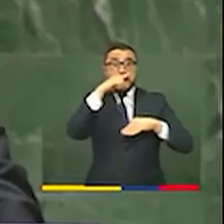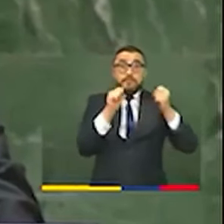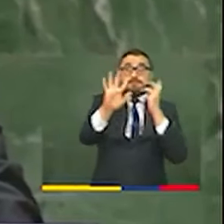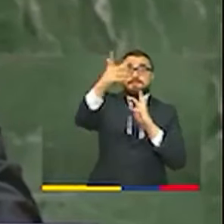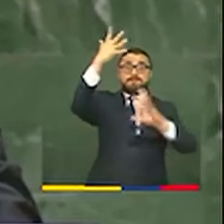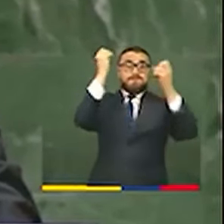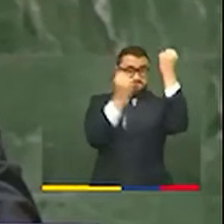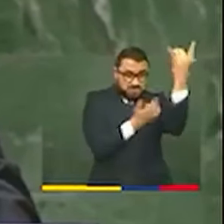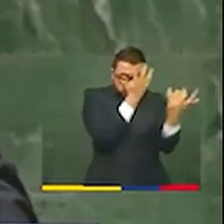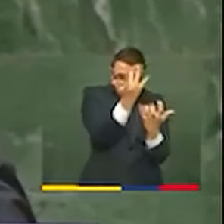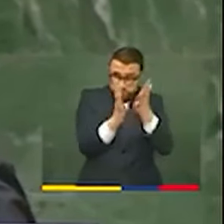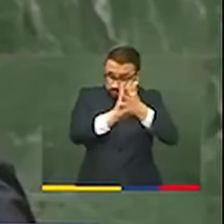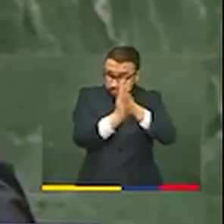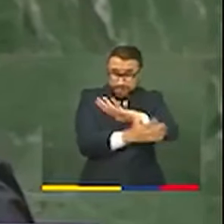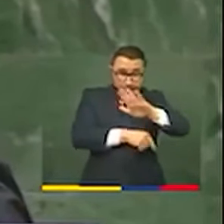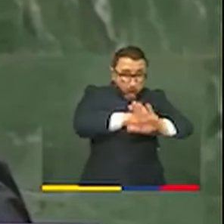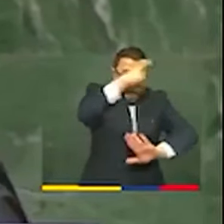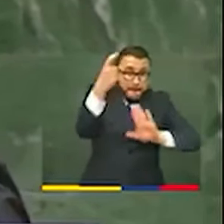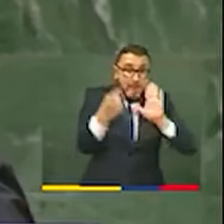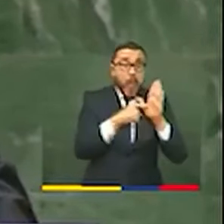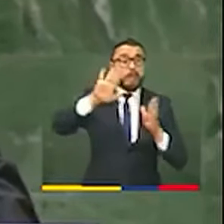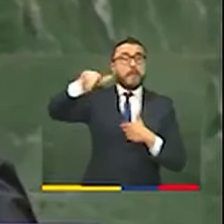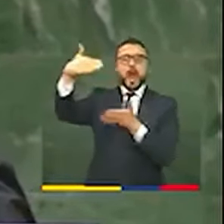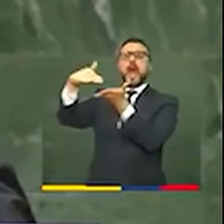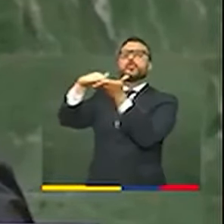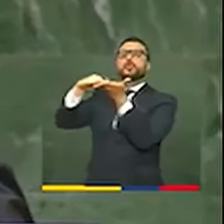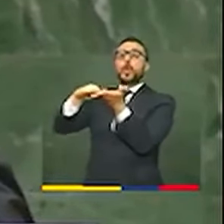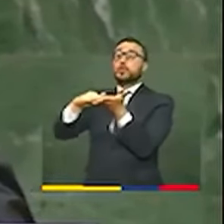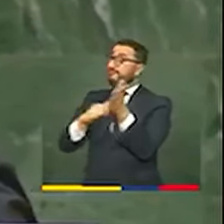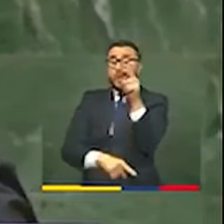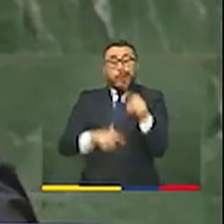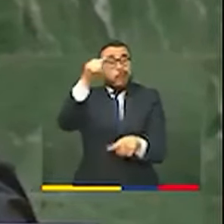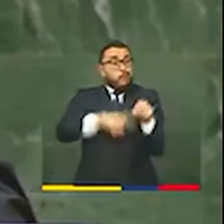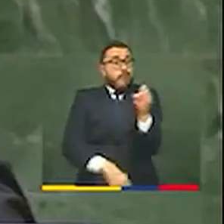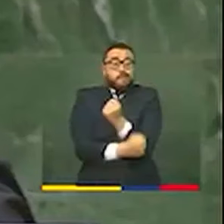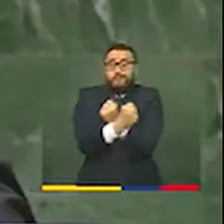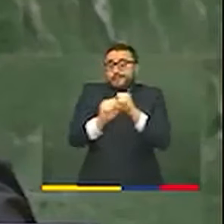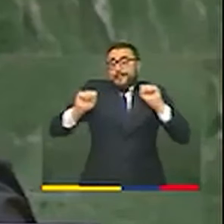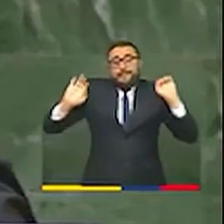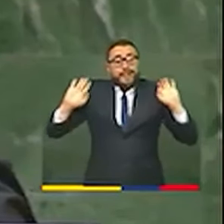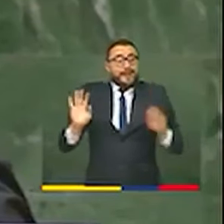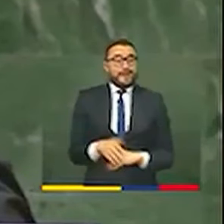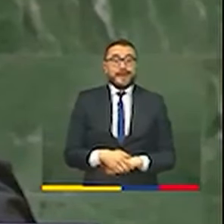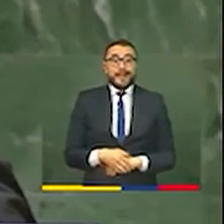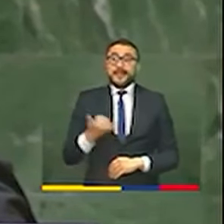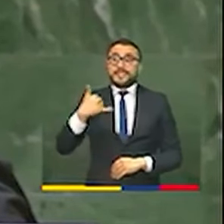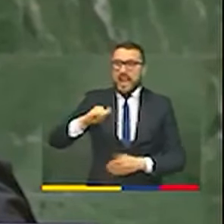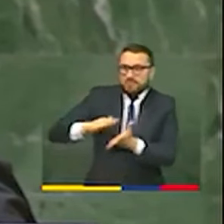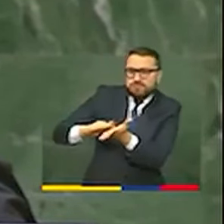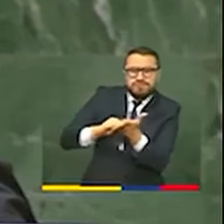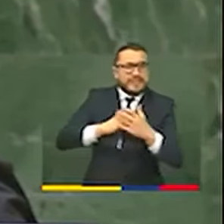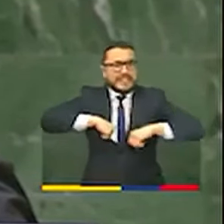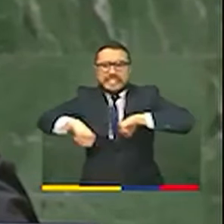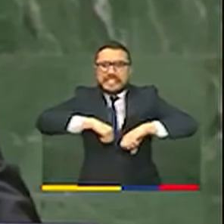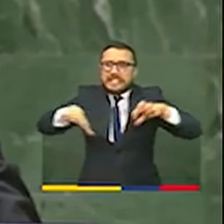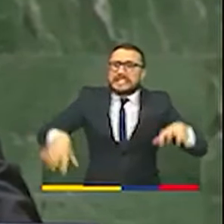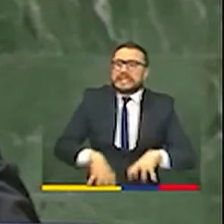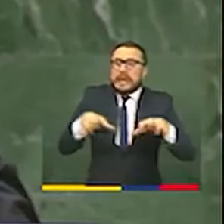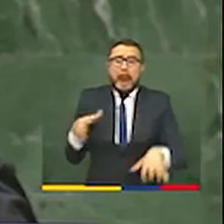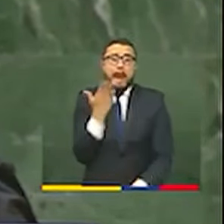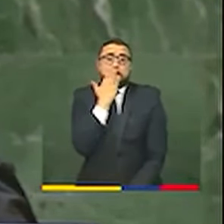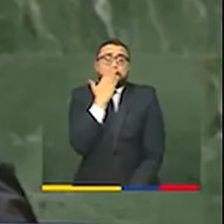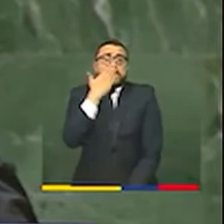climático, donde las decisiones humanas para detener el colapso ya serán inocuas. Pues